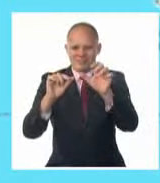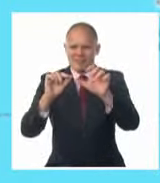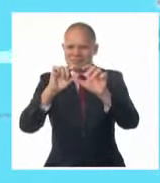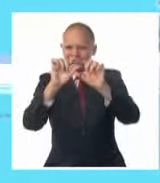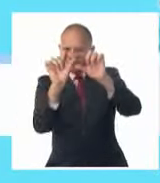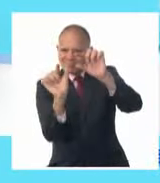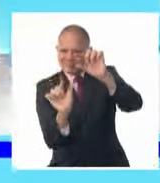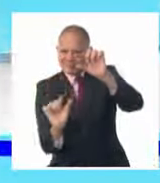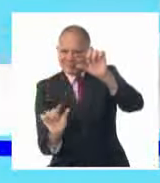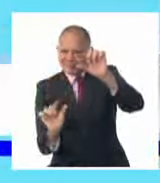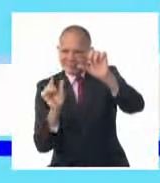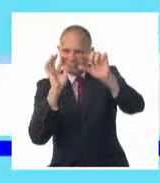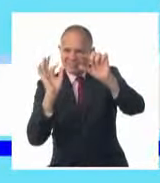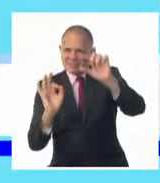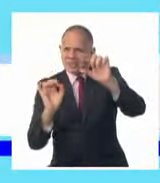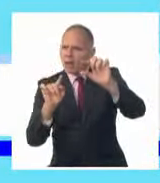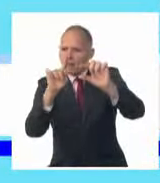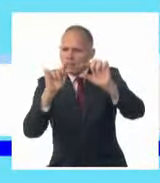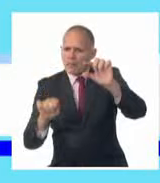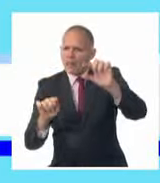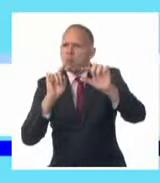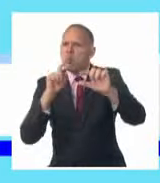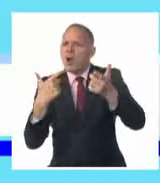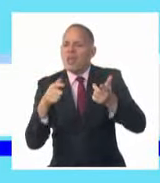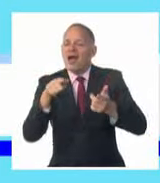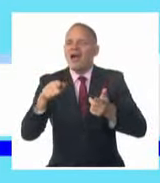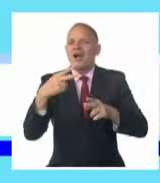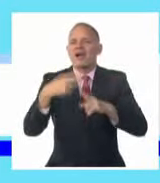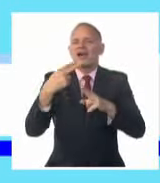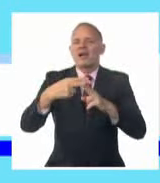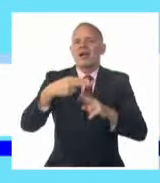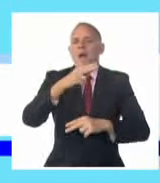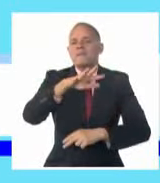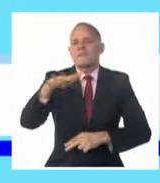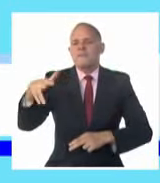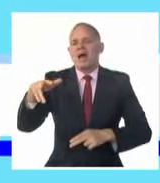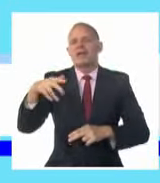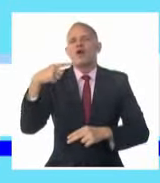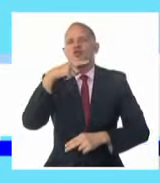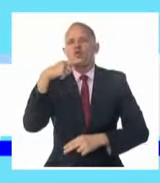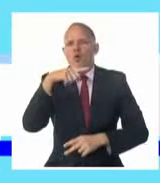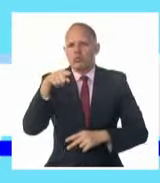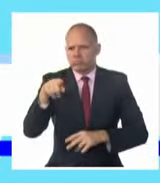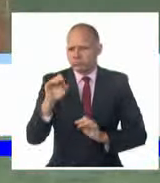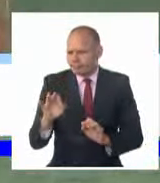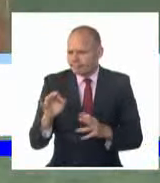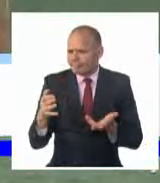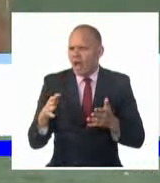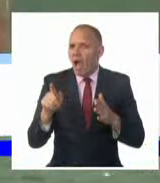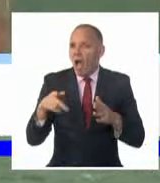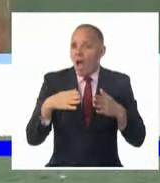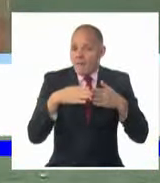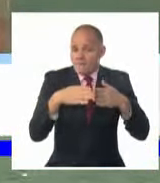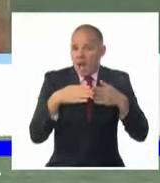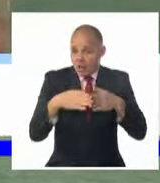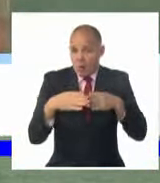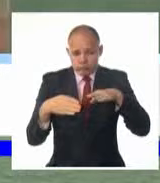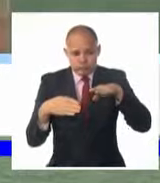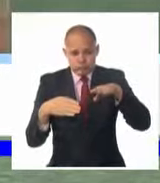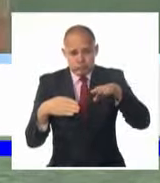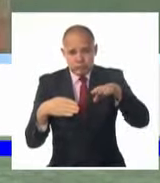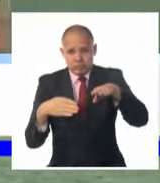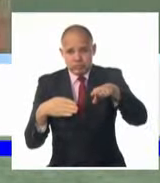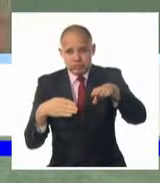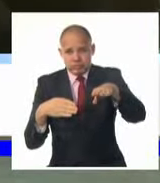contenedores estadounidense habría sido alcanzado por un misil disparado por el movimiento Houthi, la milicia que controla porciones significativas de